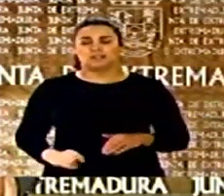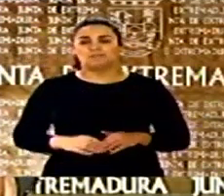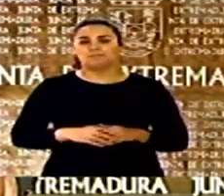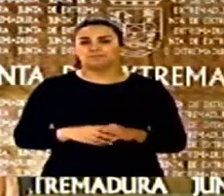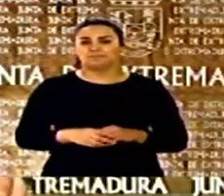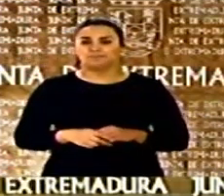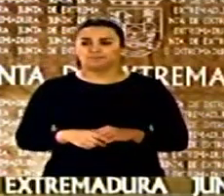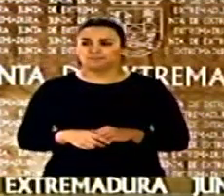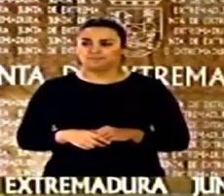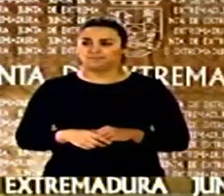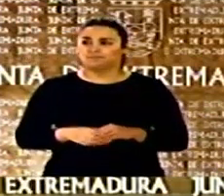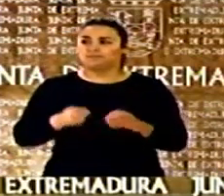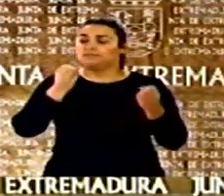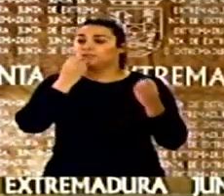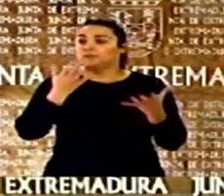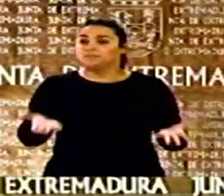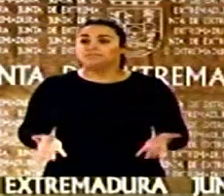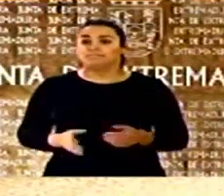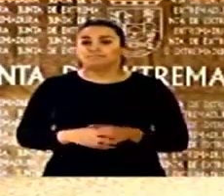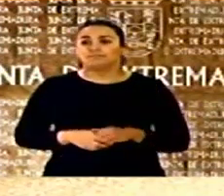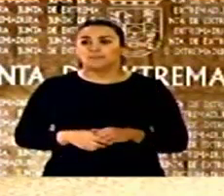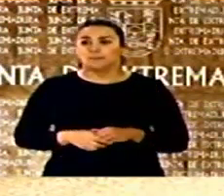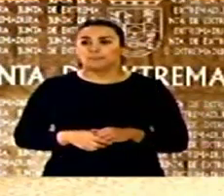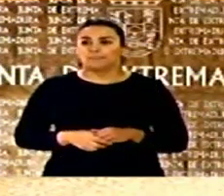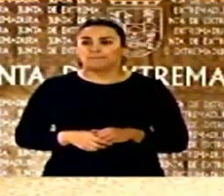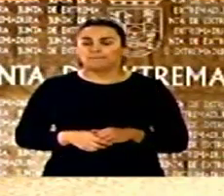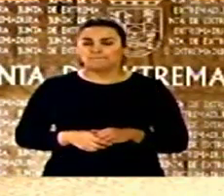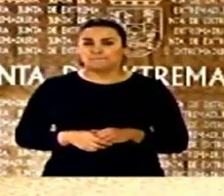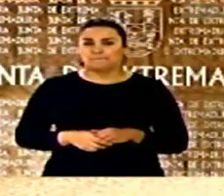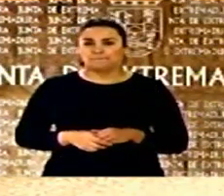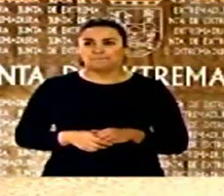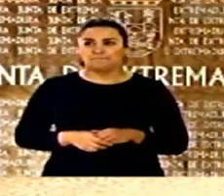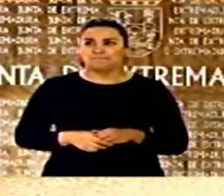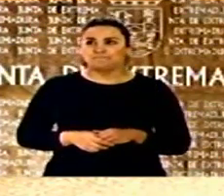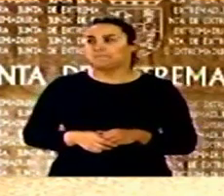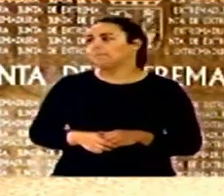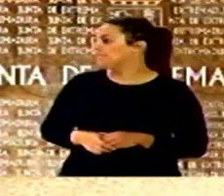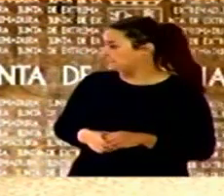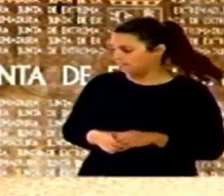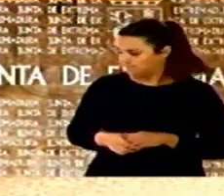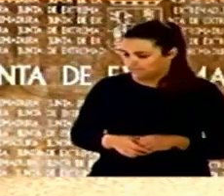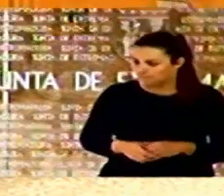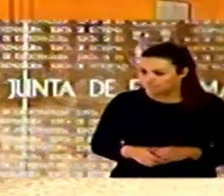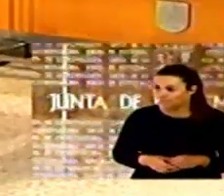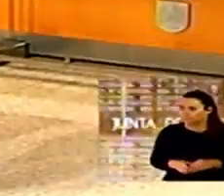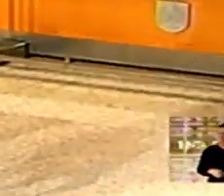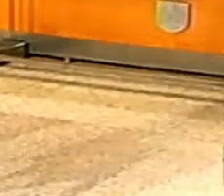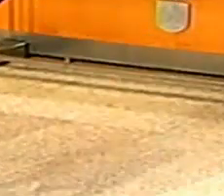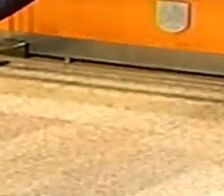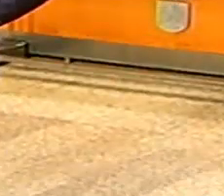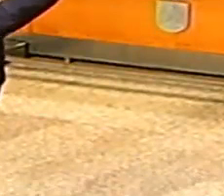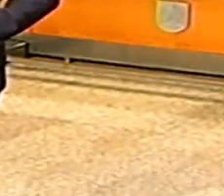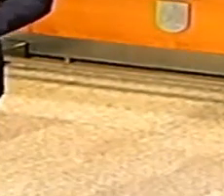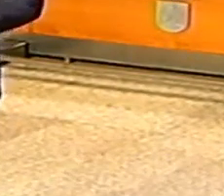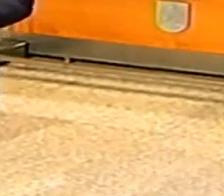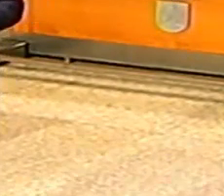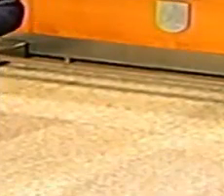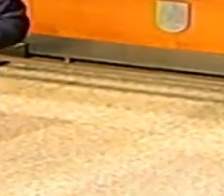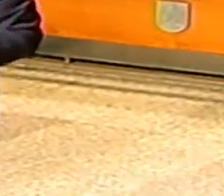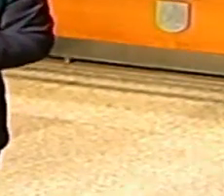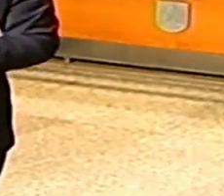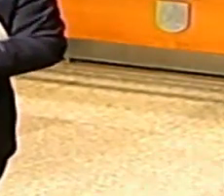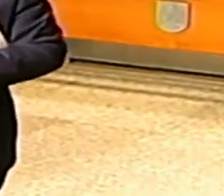un impacto más importante en aquellas regiones donde hay más pensionistas con pensiones mínimas. Y Extremadura es uno de ellos, con lo cual esas